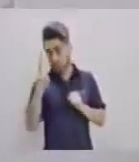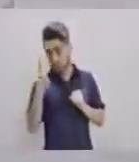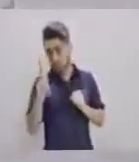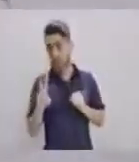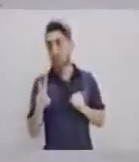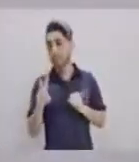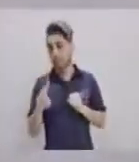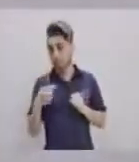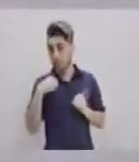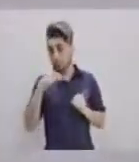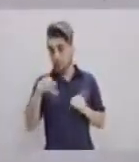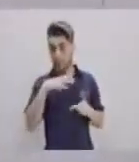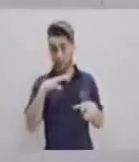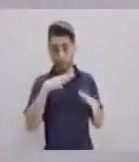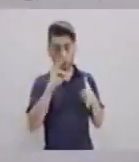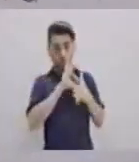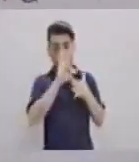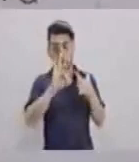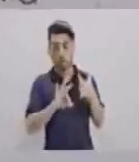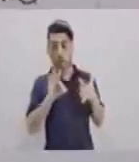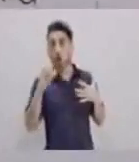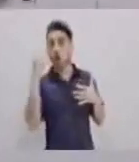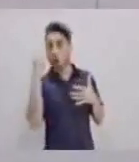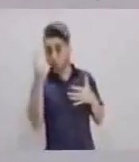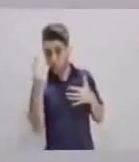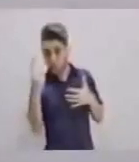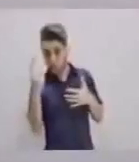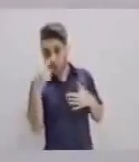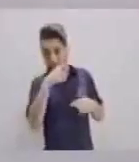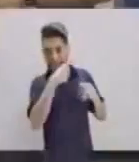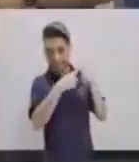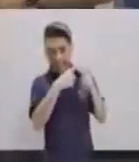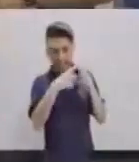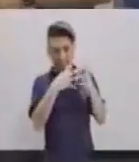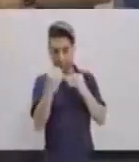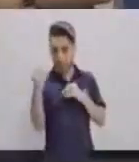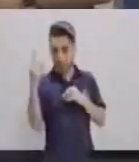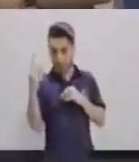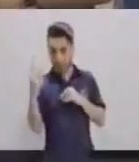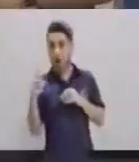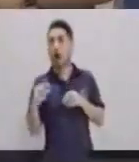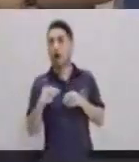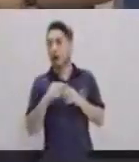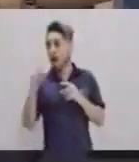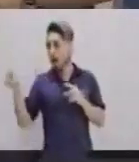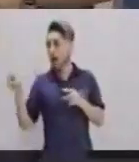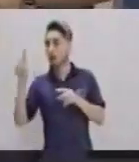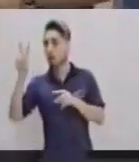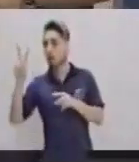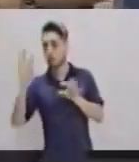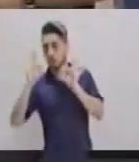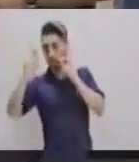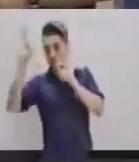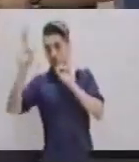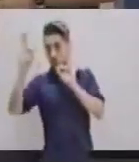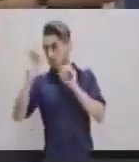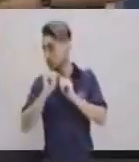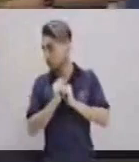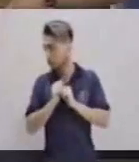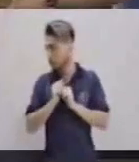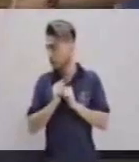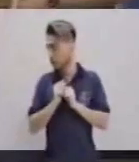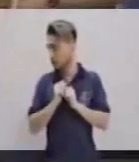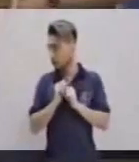cuando yo tengo una función que vale 1, ¿sí? Yo voy a tener un valor de 2. 2.